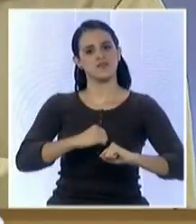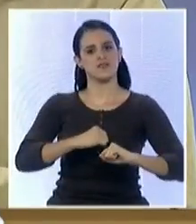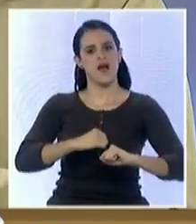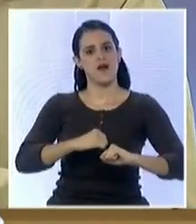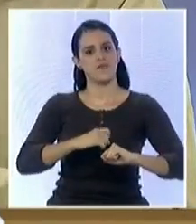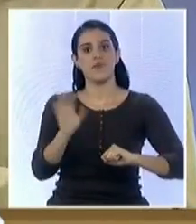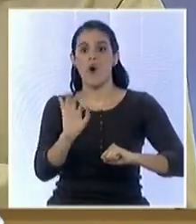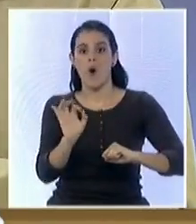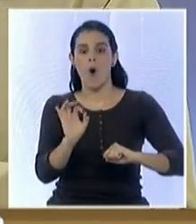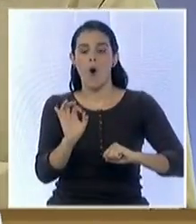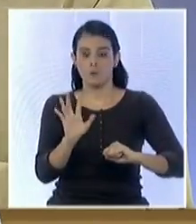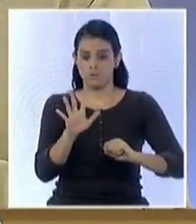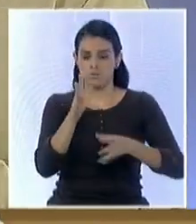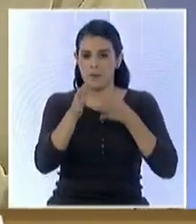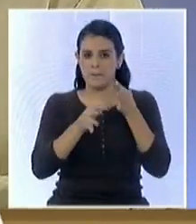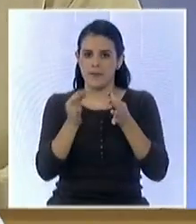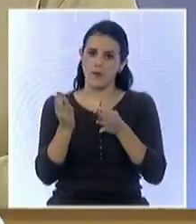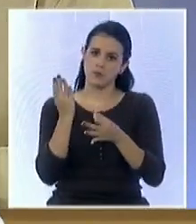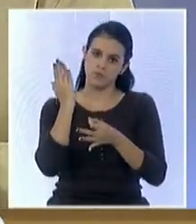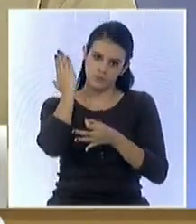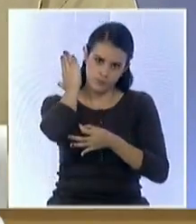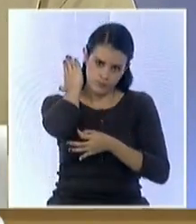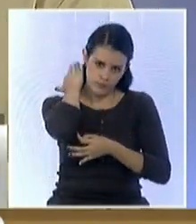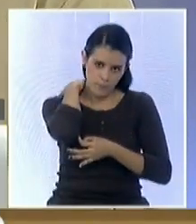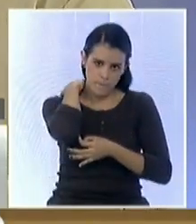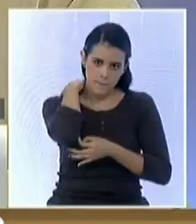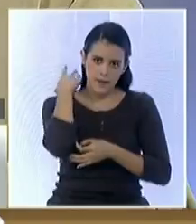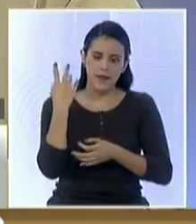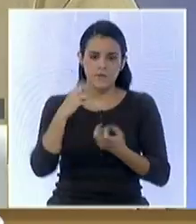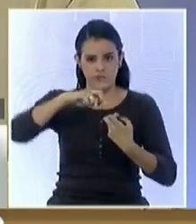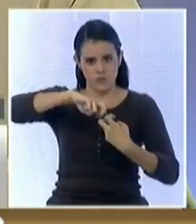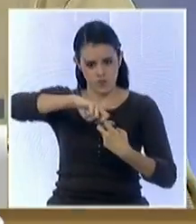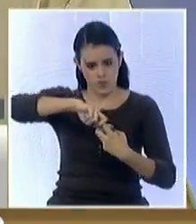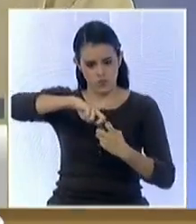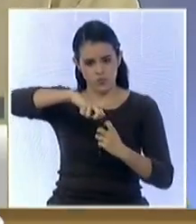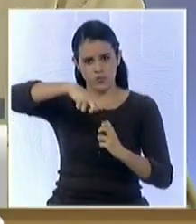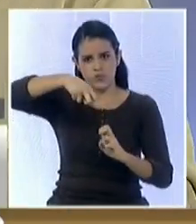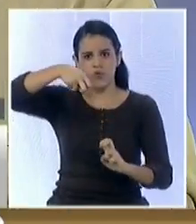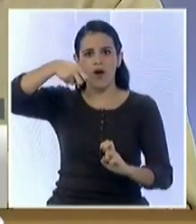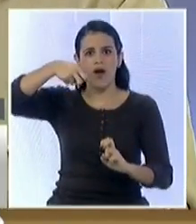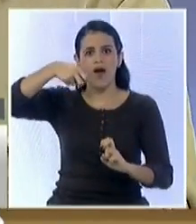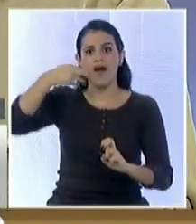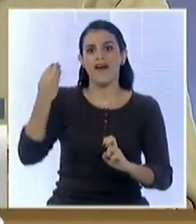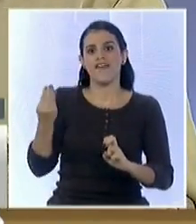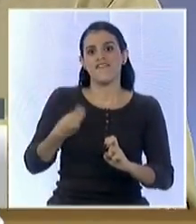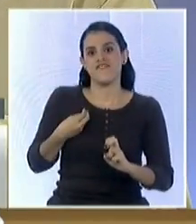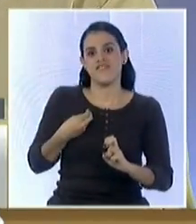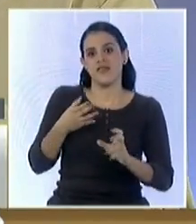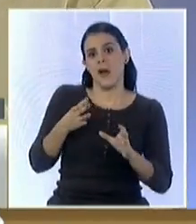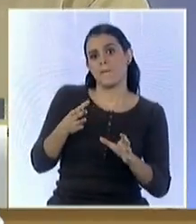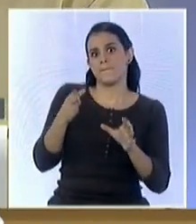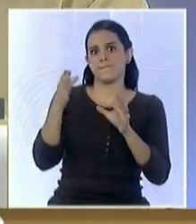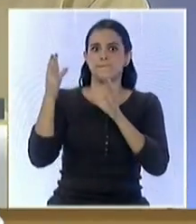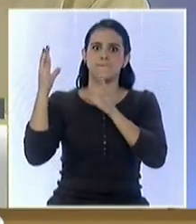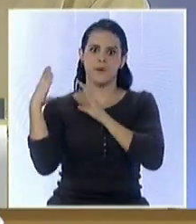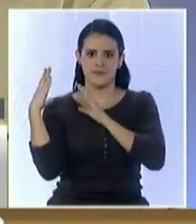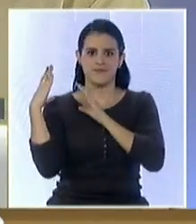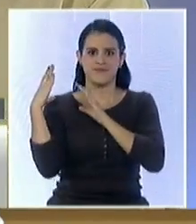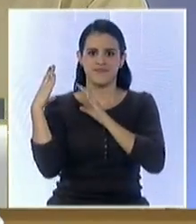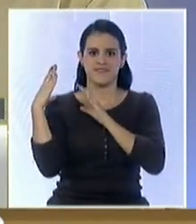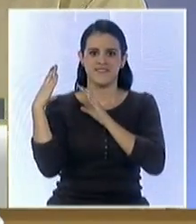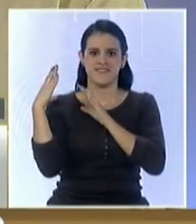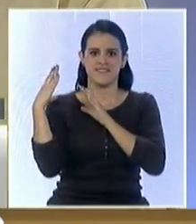historia, en nuestra espalda, está simbolizada sobre nuestra columna, nuestra historia de vida, siendo la cadera lo que representa